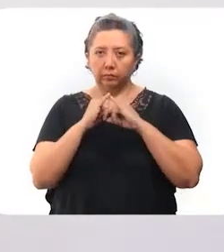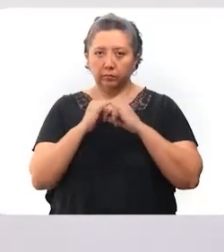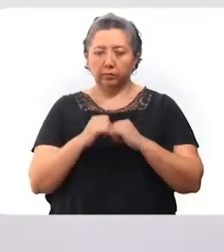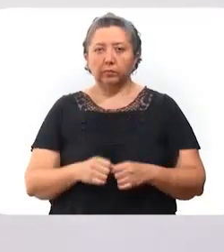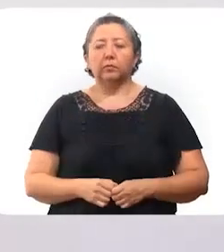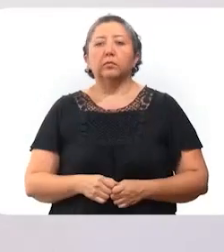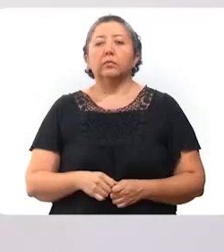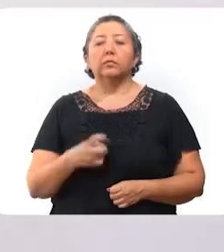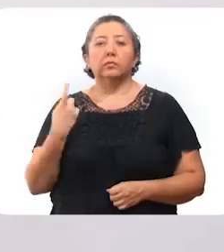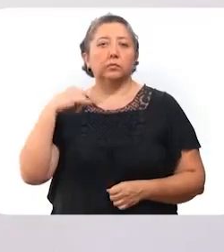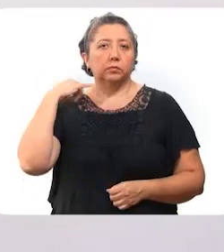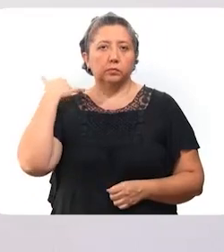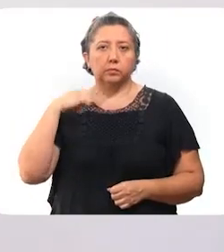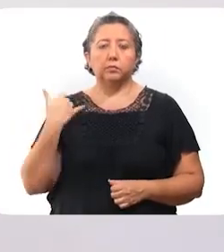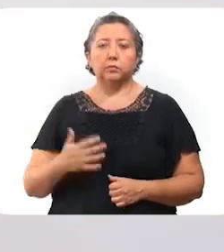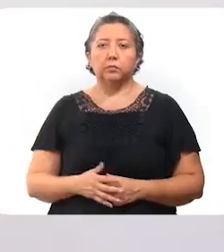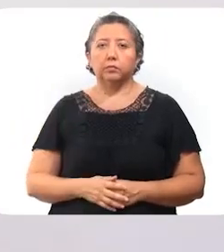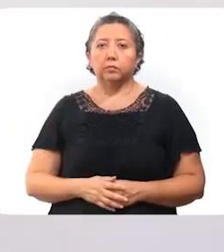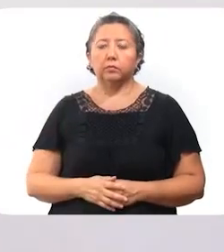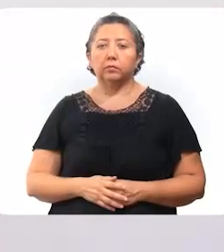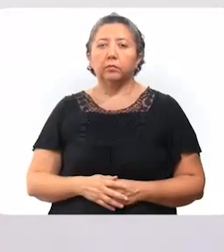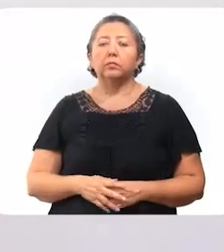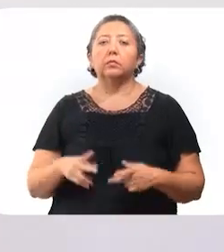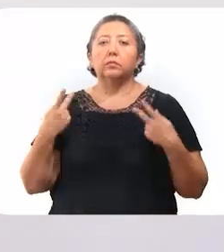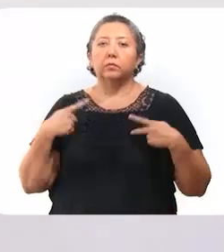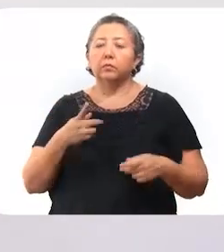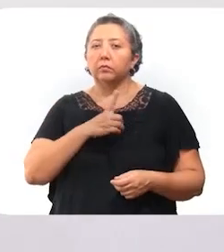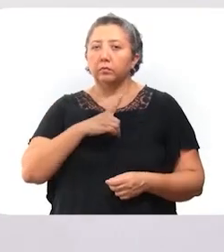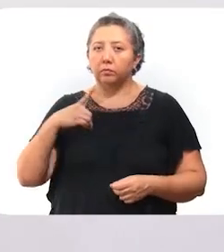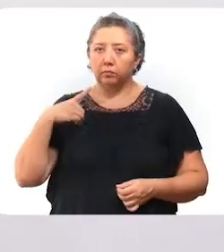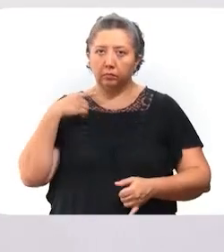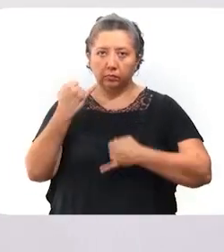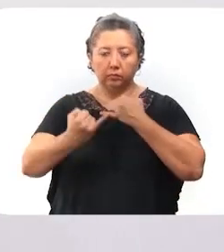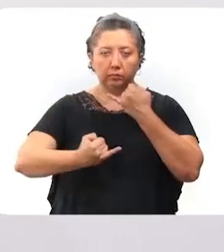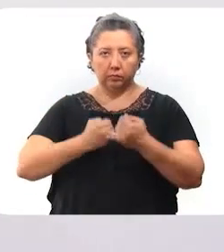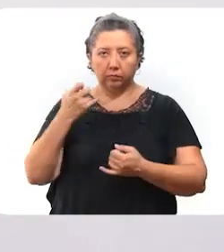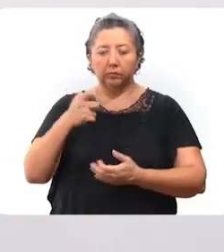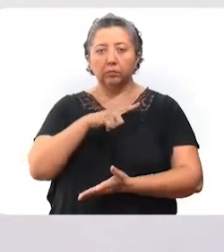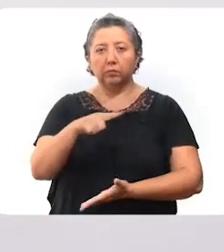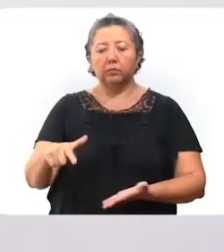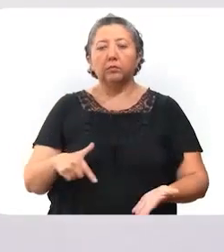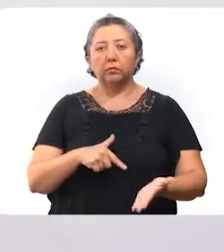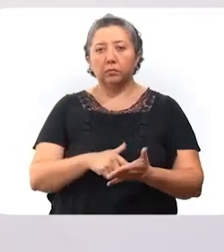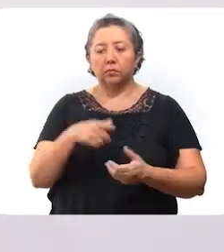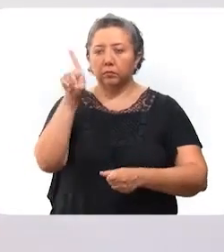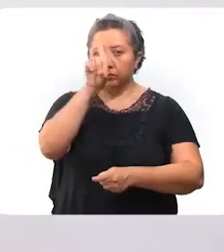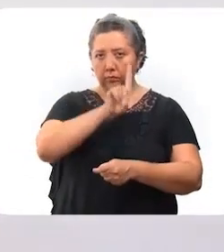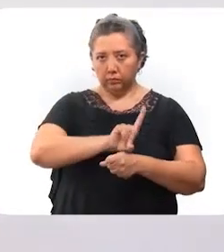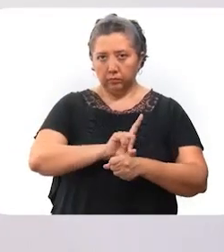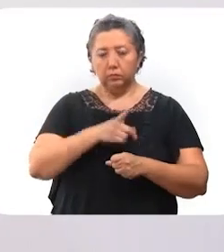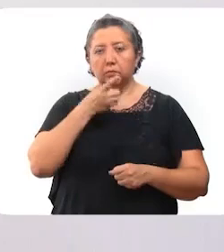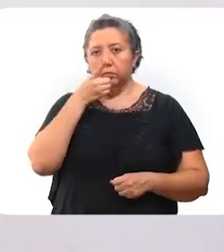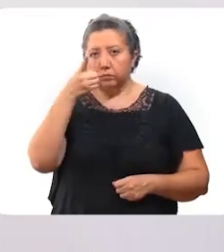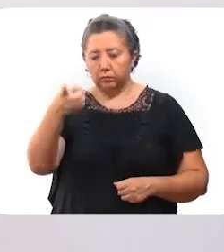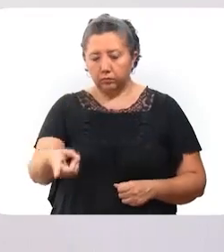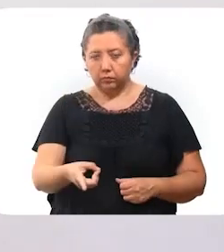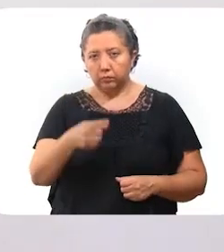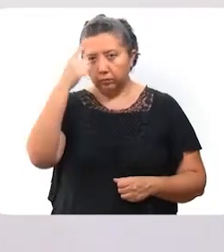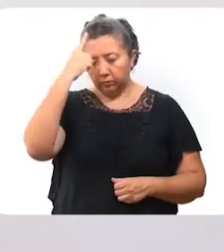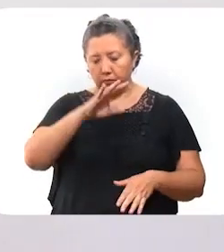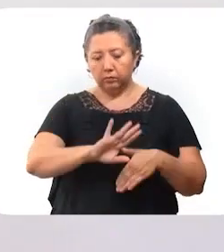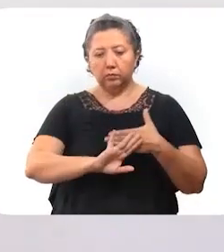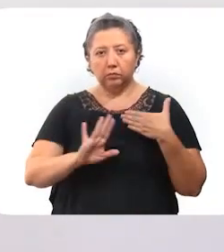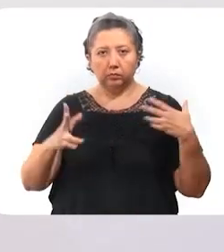instituciones descentralizadas de Yucatán. La población deberá acudir a estos sitios el día que les fue asignado